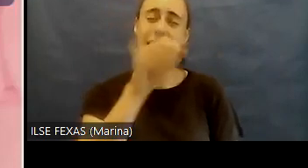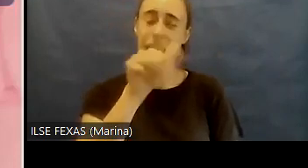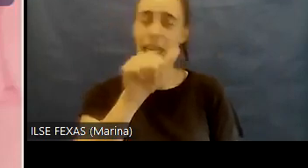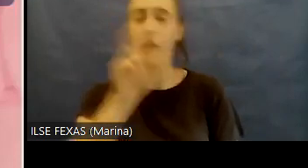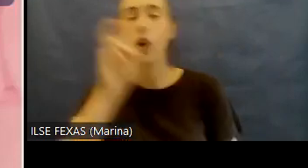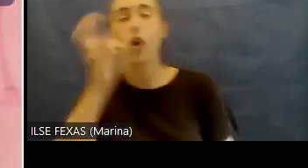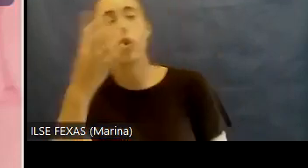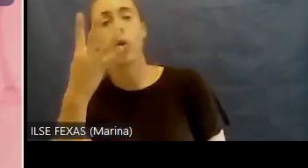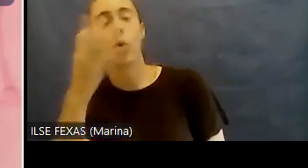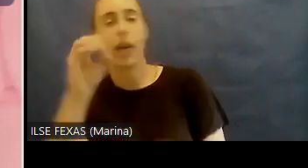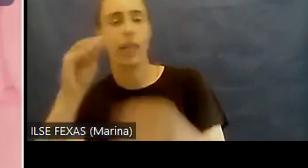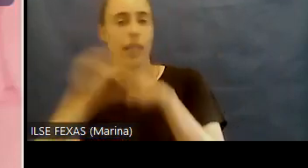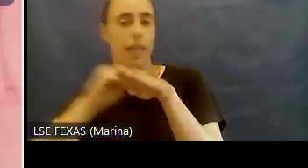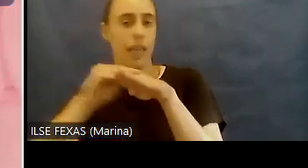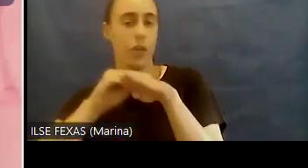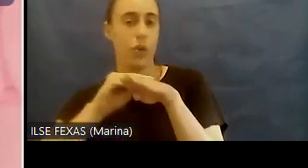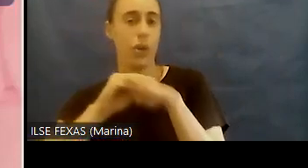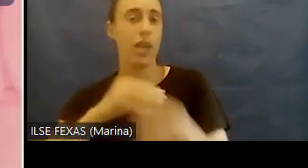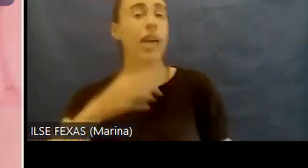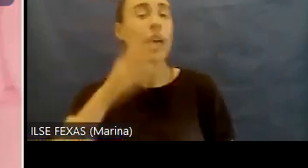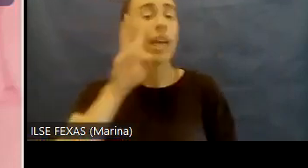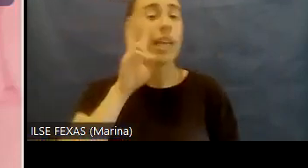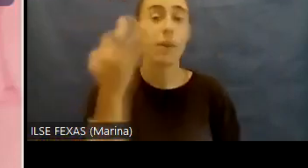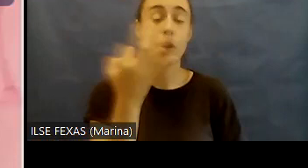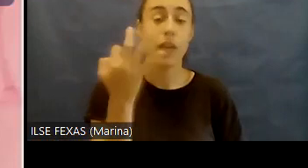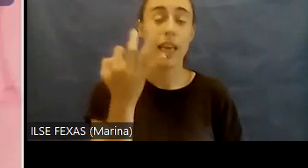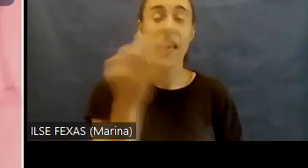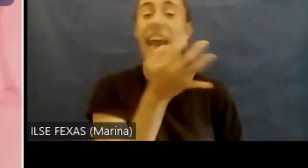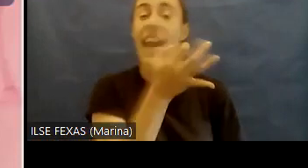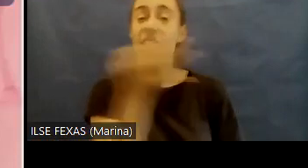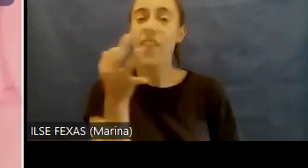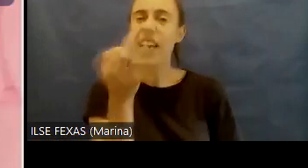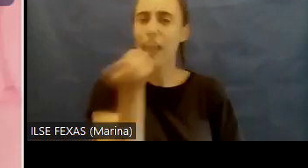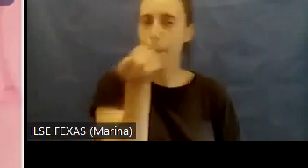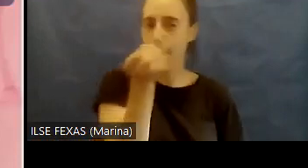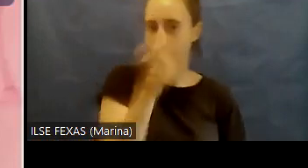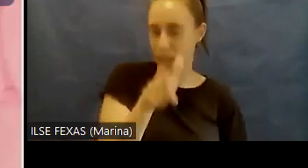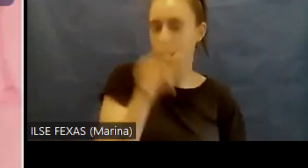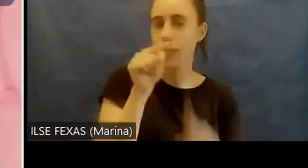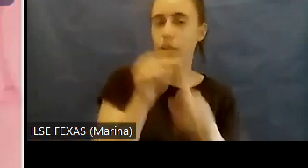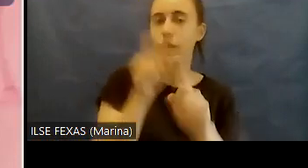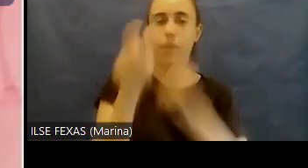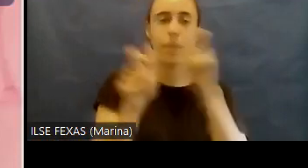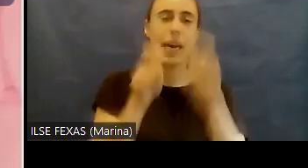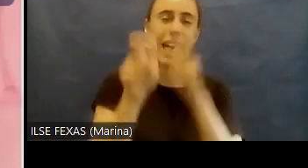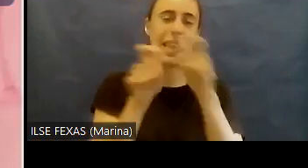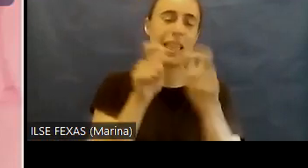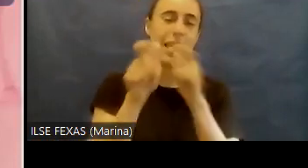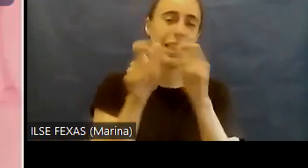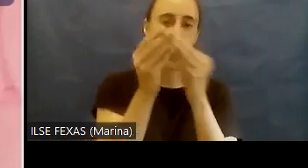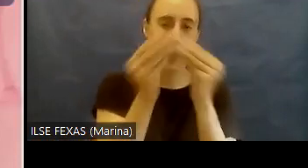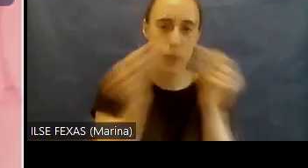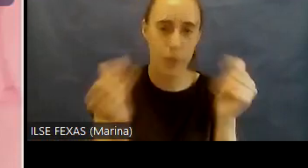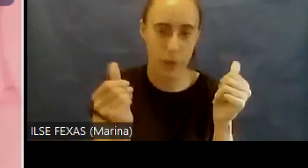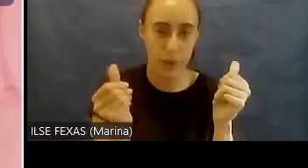con respecto a la clorhexidina eran similares a la hora de eliminar sobre todo placa bacteriana y prevenir la gingivitis.